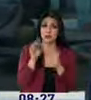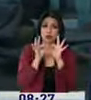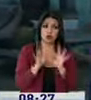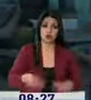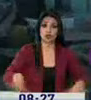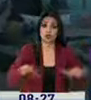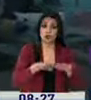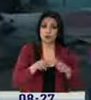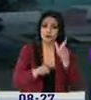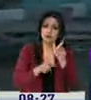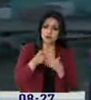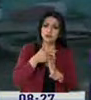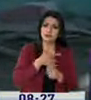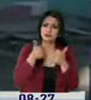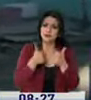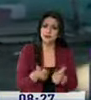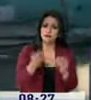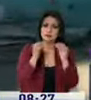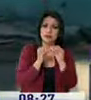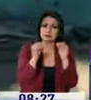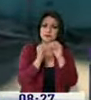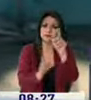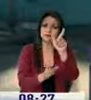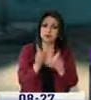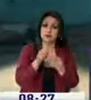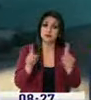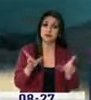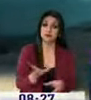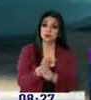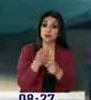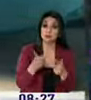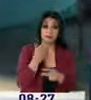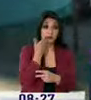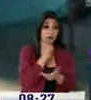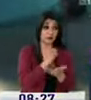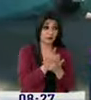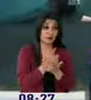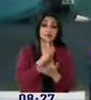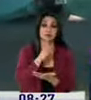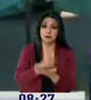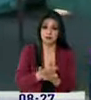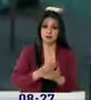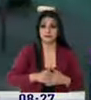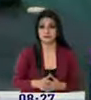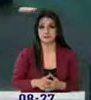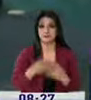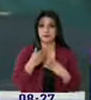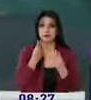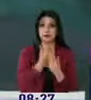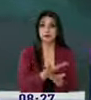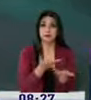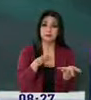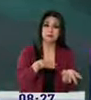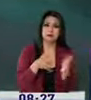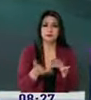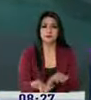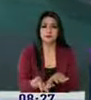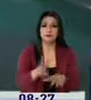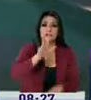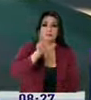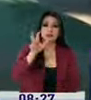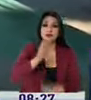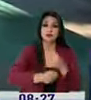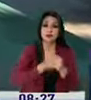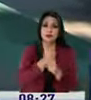las condiciones y hacer que cada vez puedan ingresar más personas, ¿verdad? Sí, absolutamente. Te comento que aproximadamente hace más de